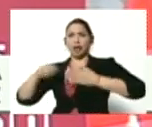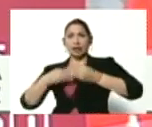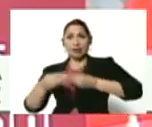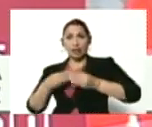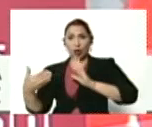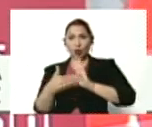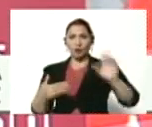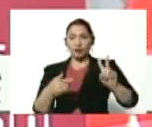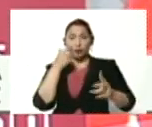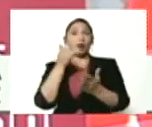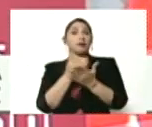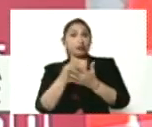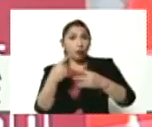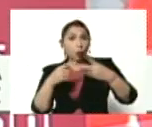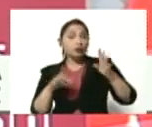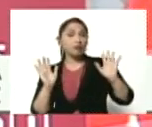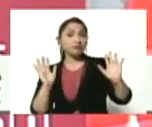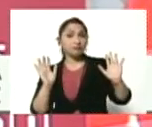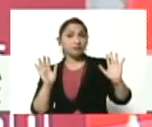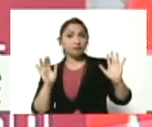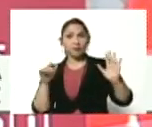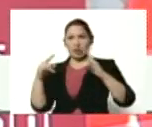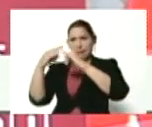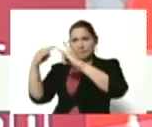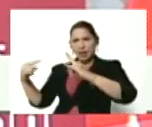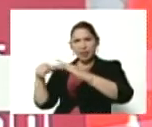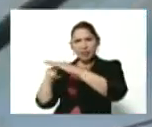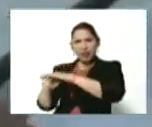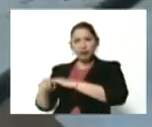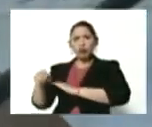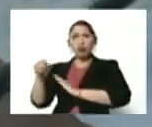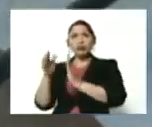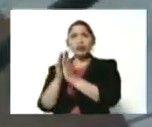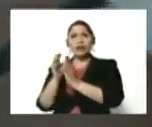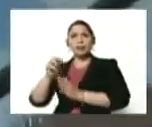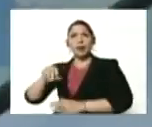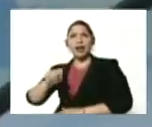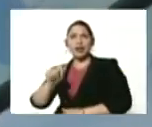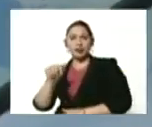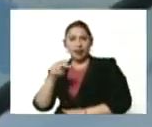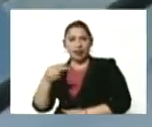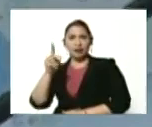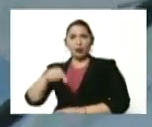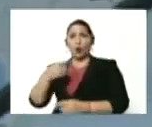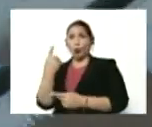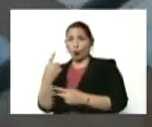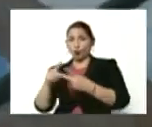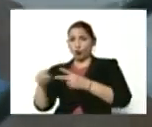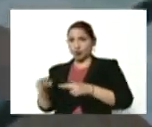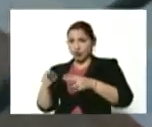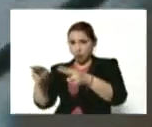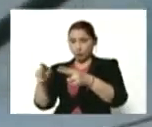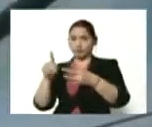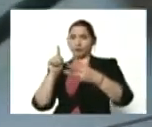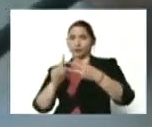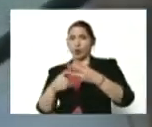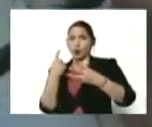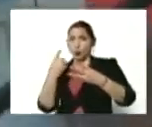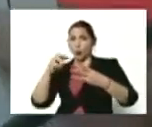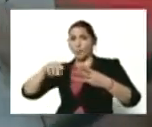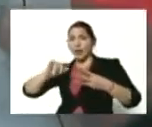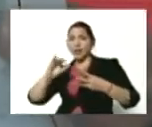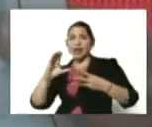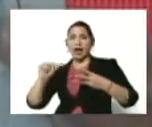qué cosa, ¿no? Un campamento en Santa Marta, un campamento en Riohacha, un campamento en